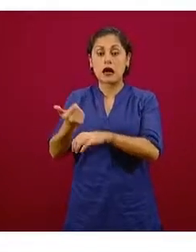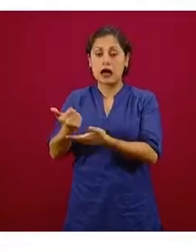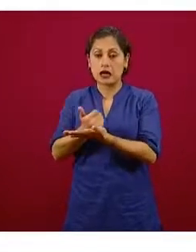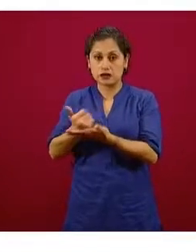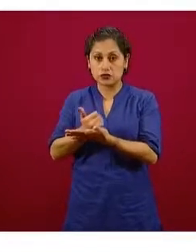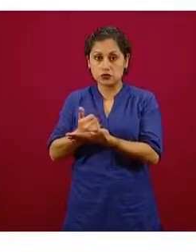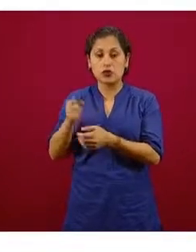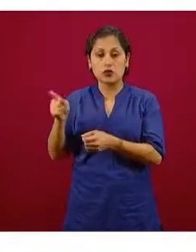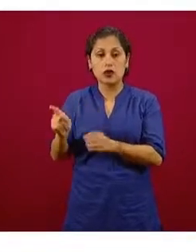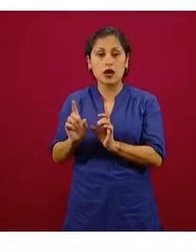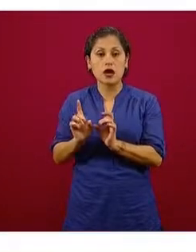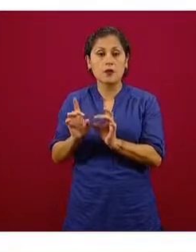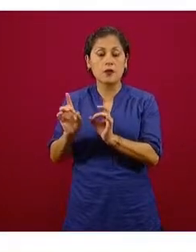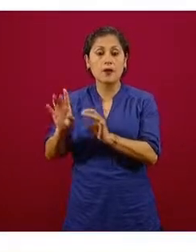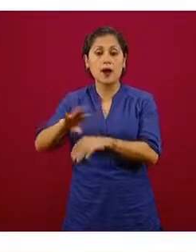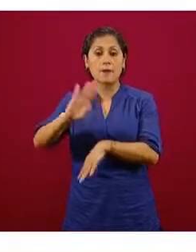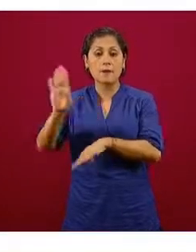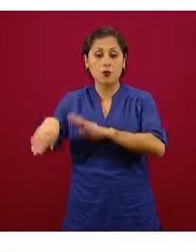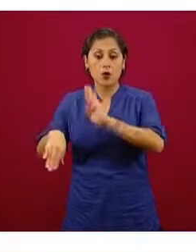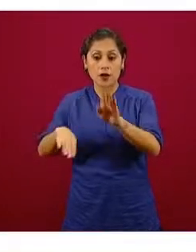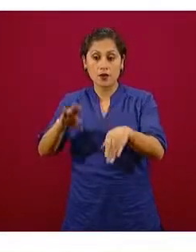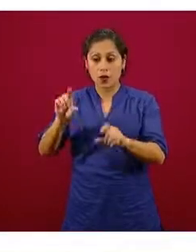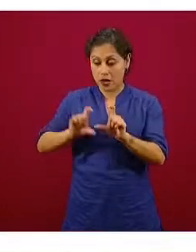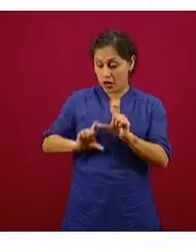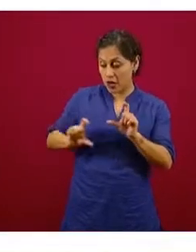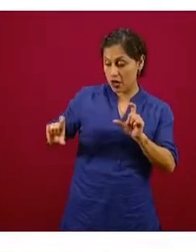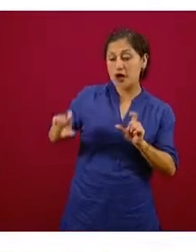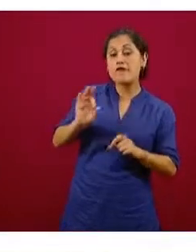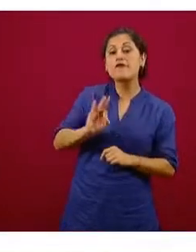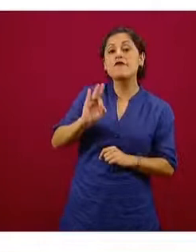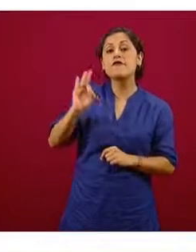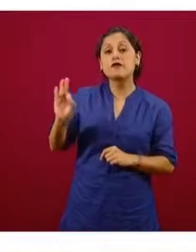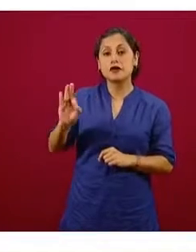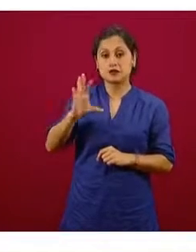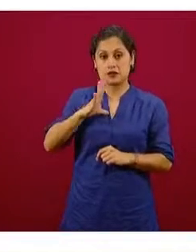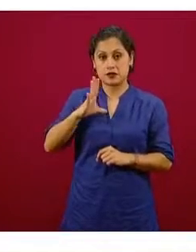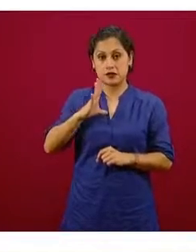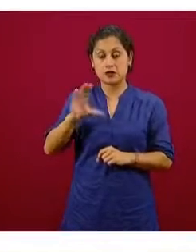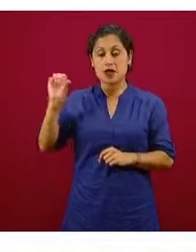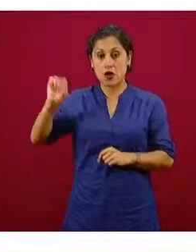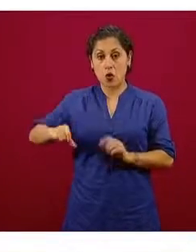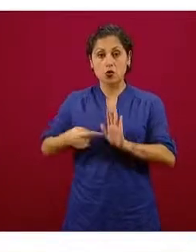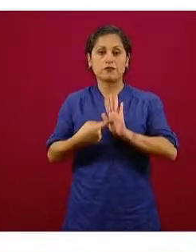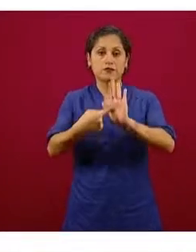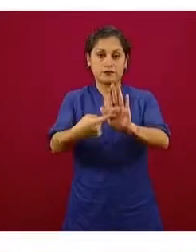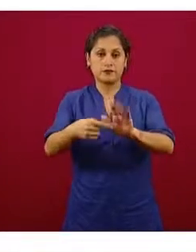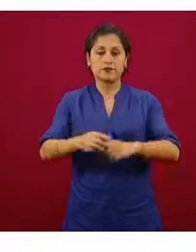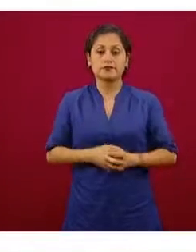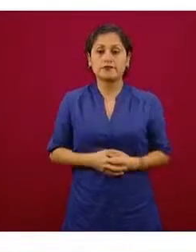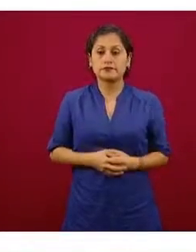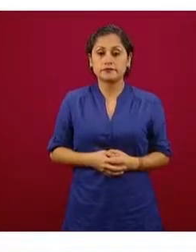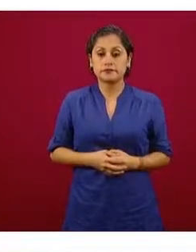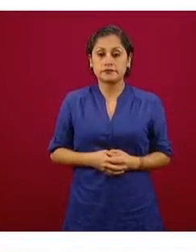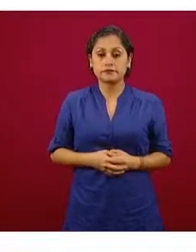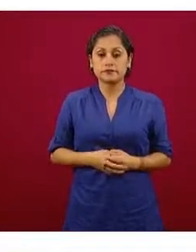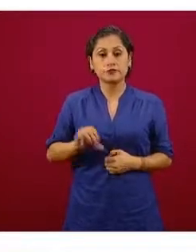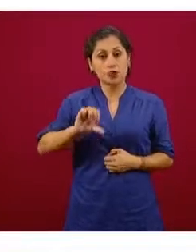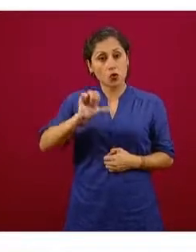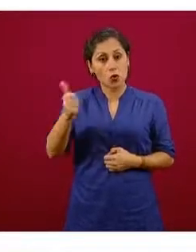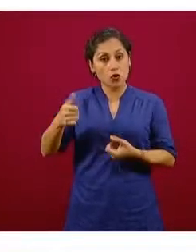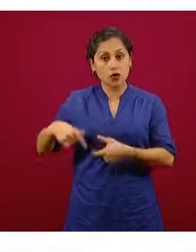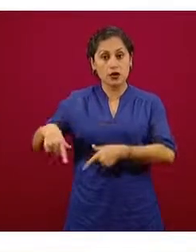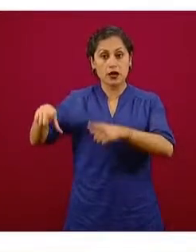las 708 defunciones que se dan a conocer el día de hoy. En la siguiente diapositiva veremos la